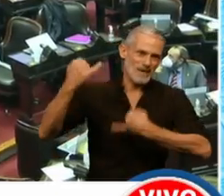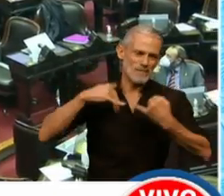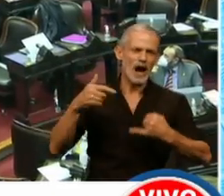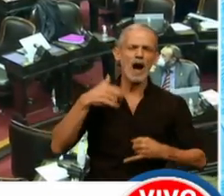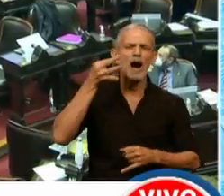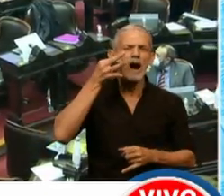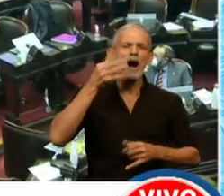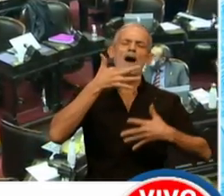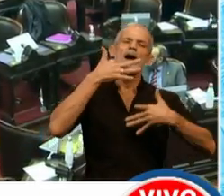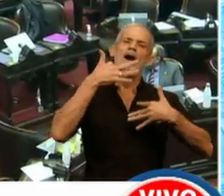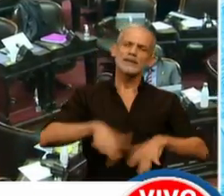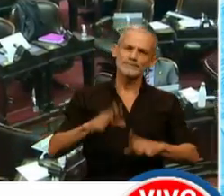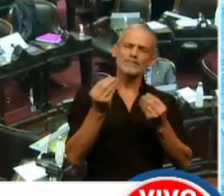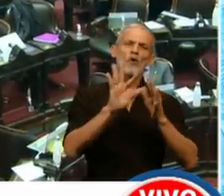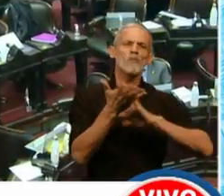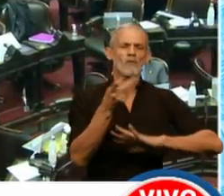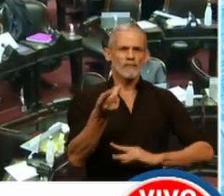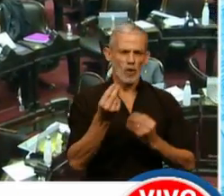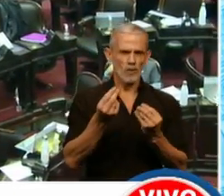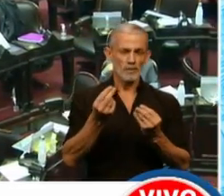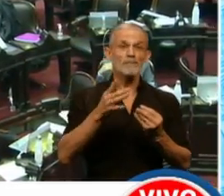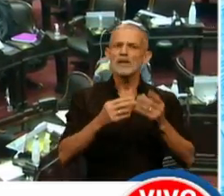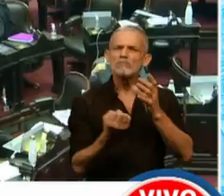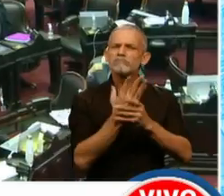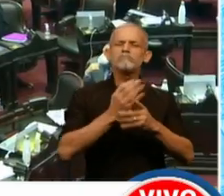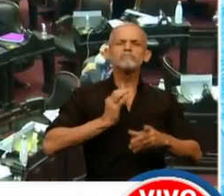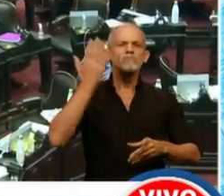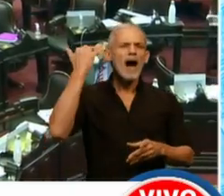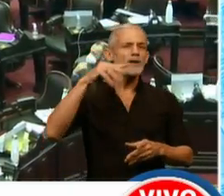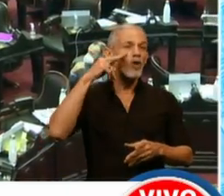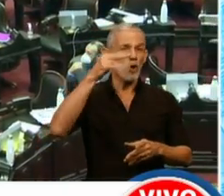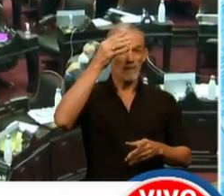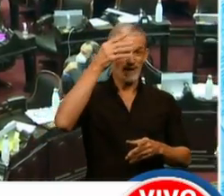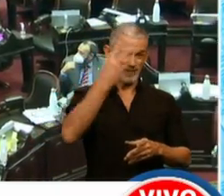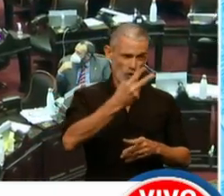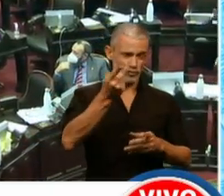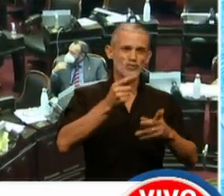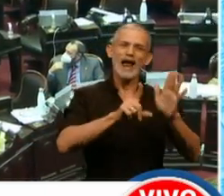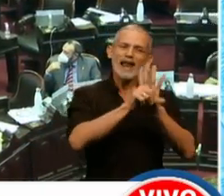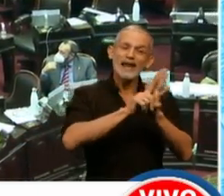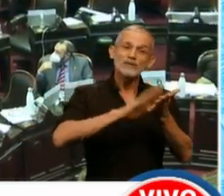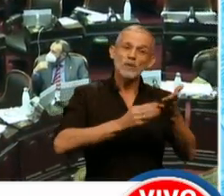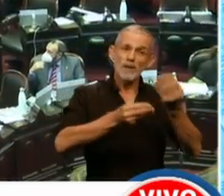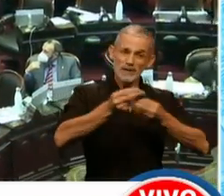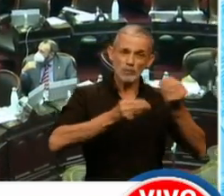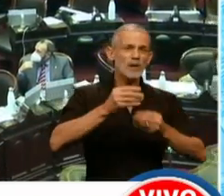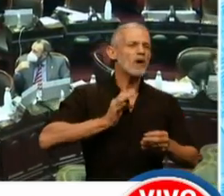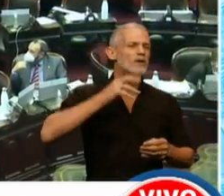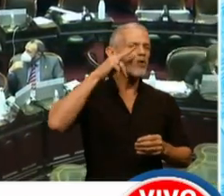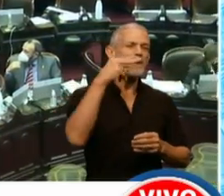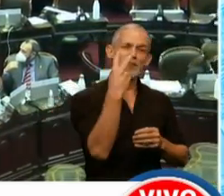lo vimos y así lo entendemos entonación el año 2012 la ley de presupuesto del año 2002